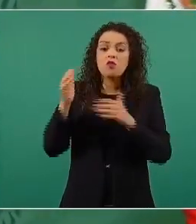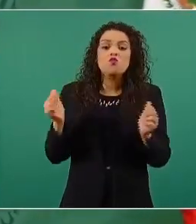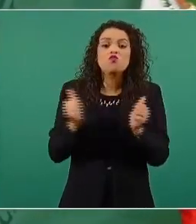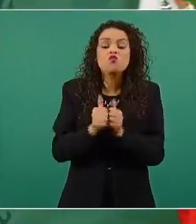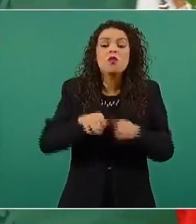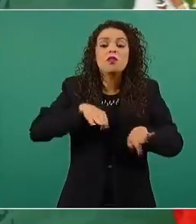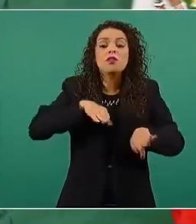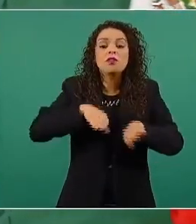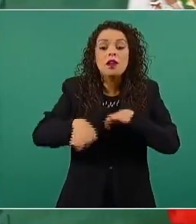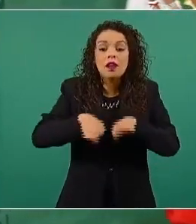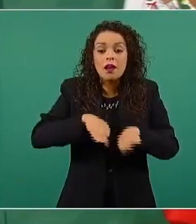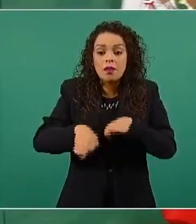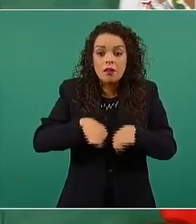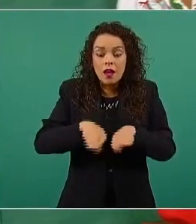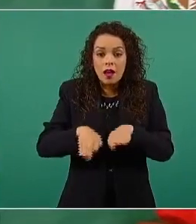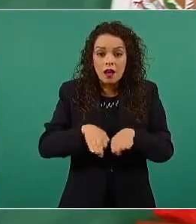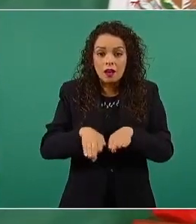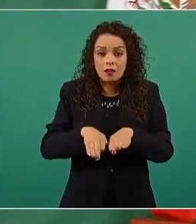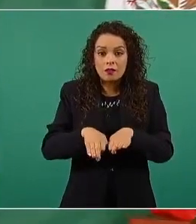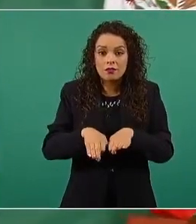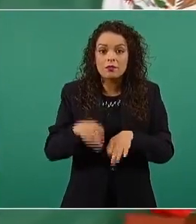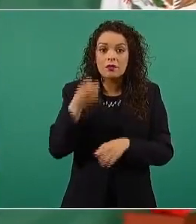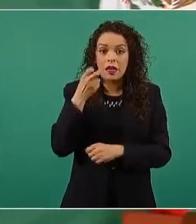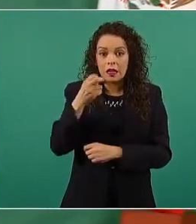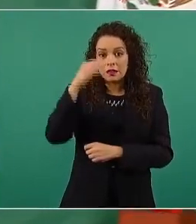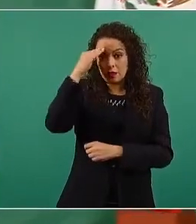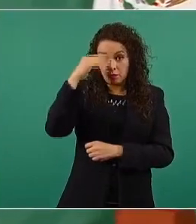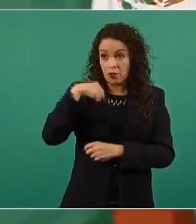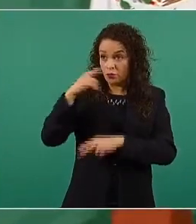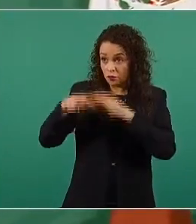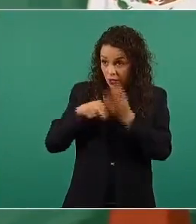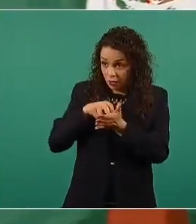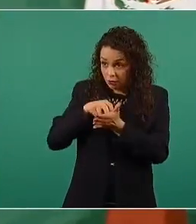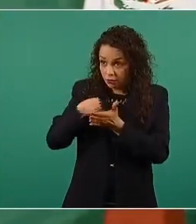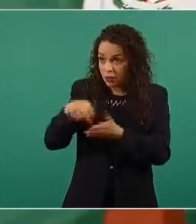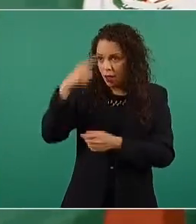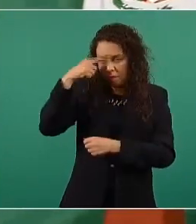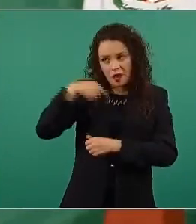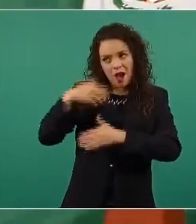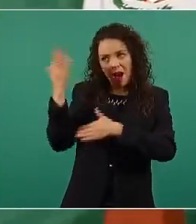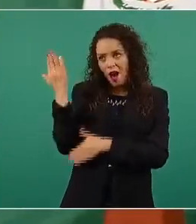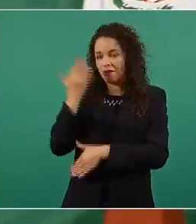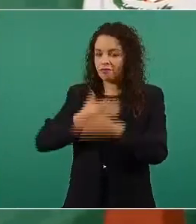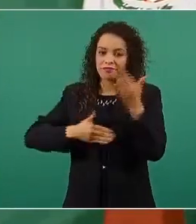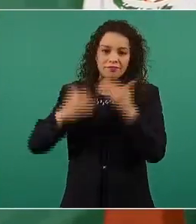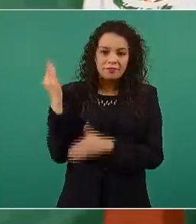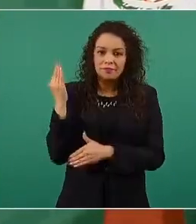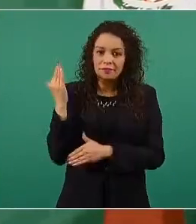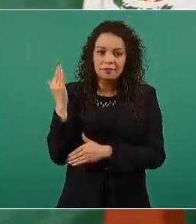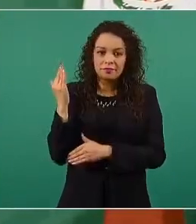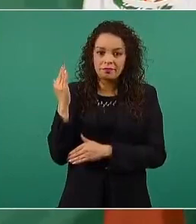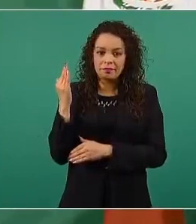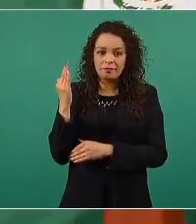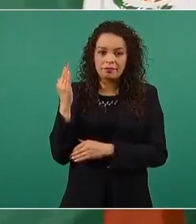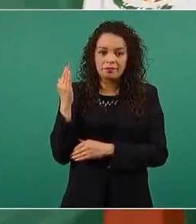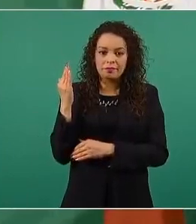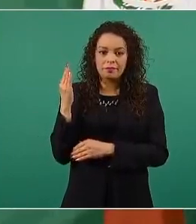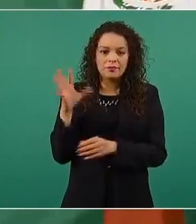busca salir adelante, el migrante en general.